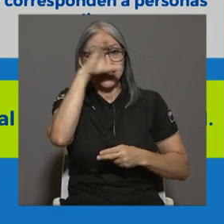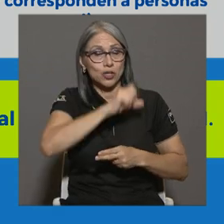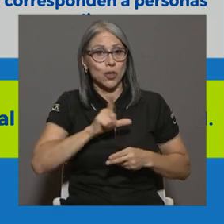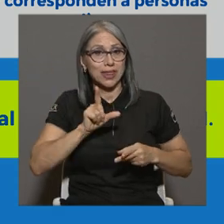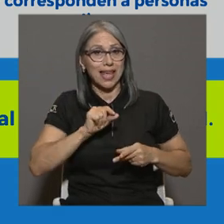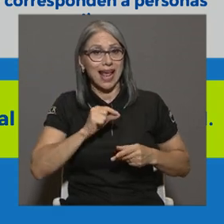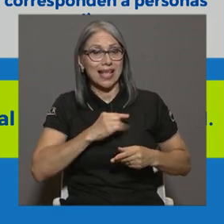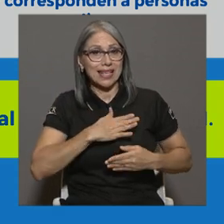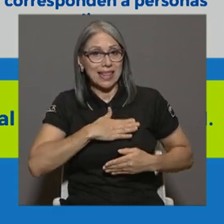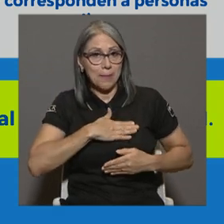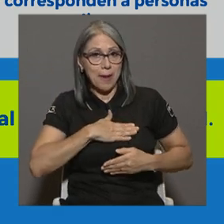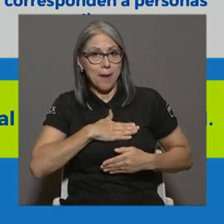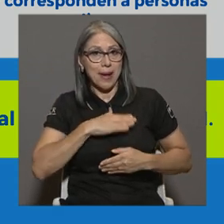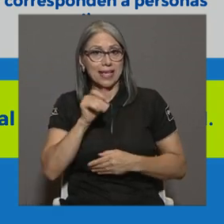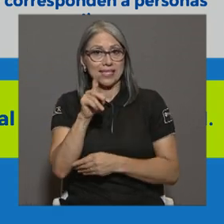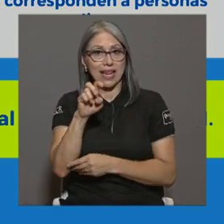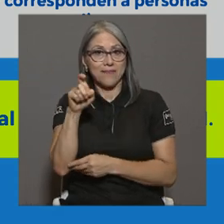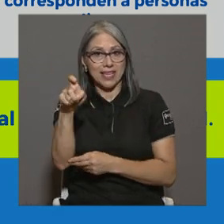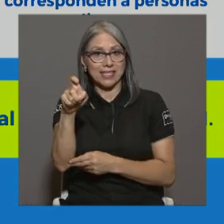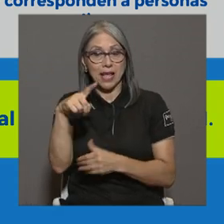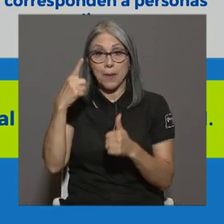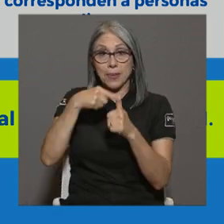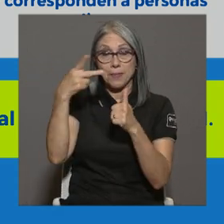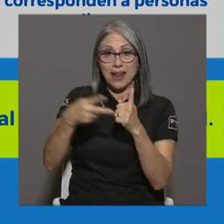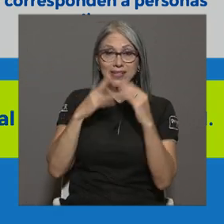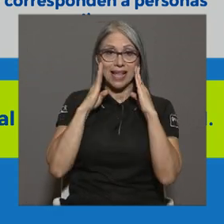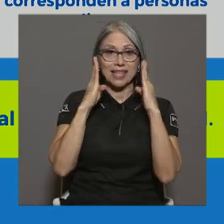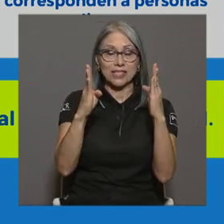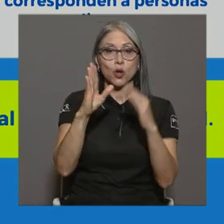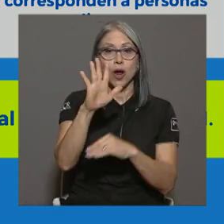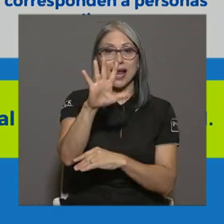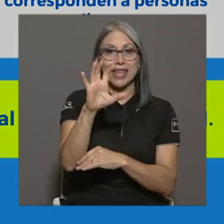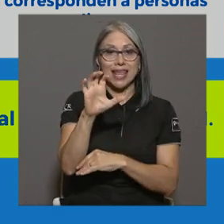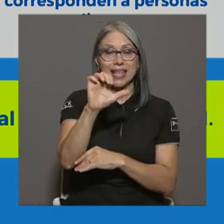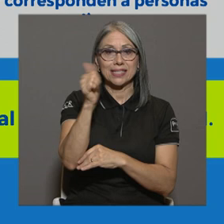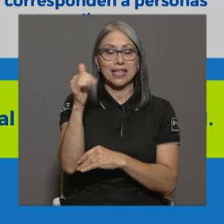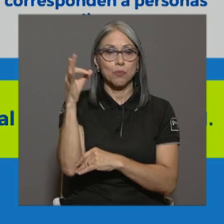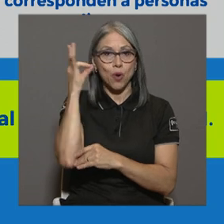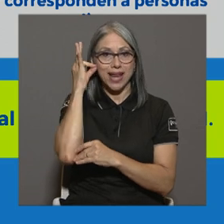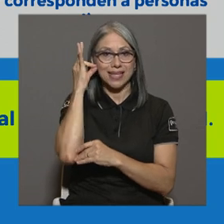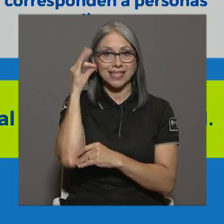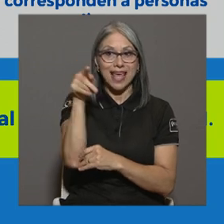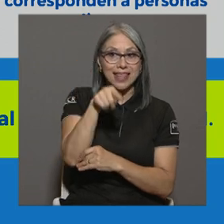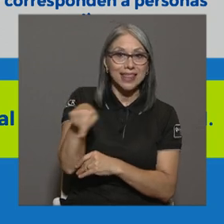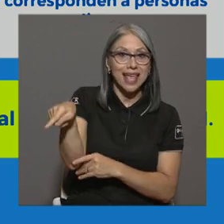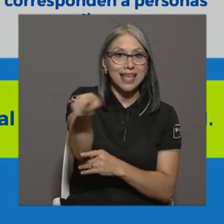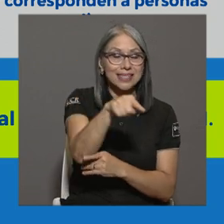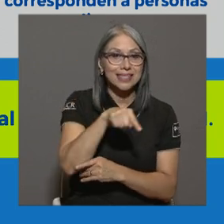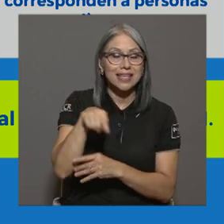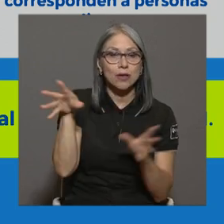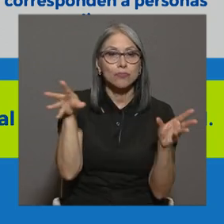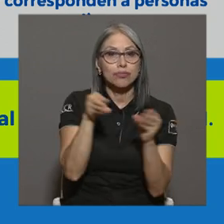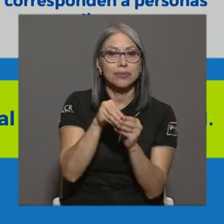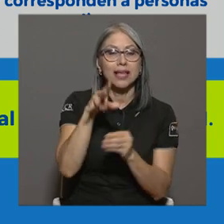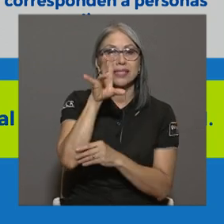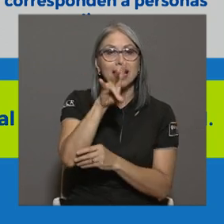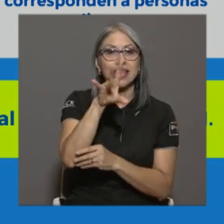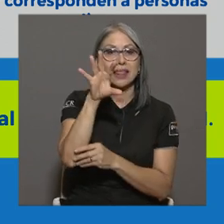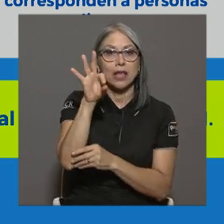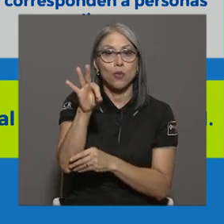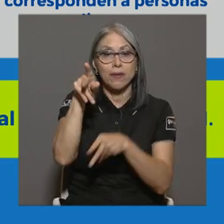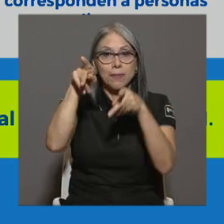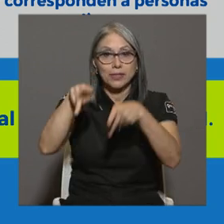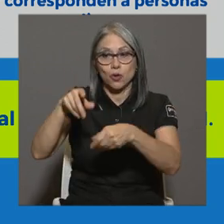y Cervix atendió por primera vez a 510 mujeres, de las cuales 79 eran